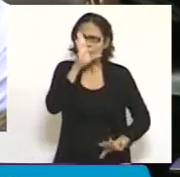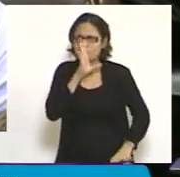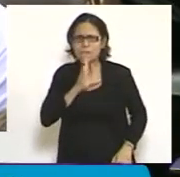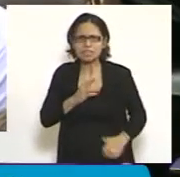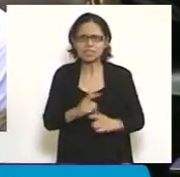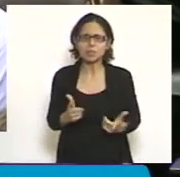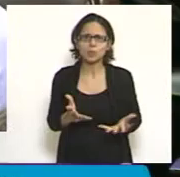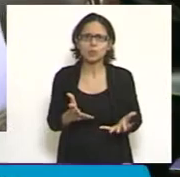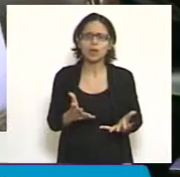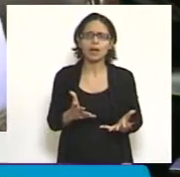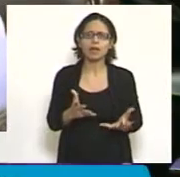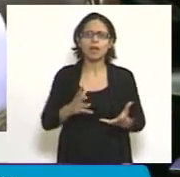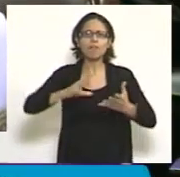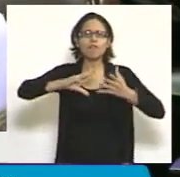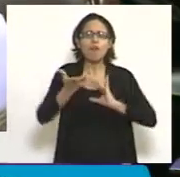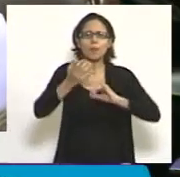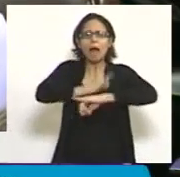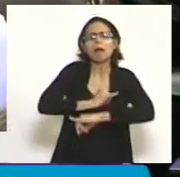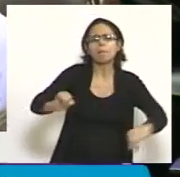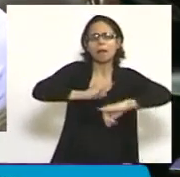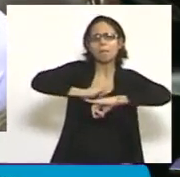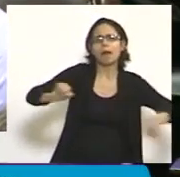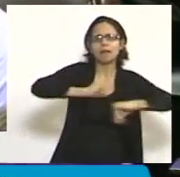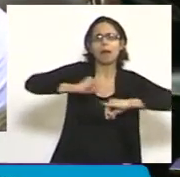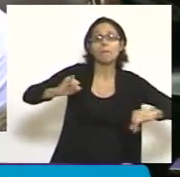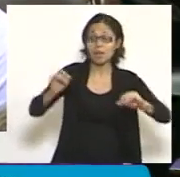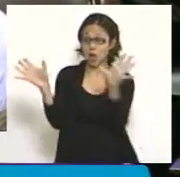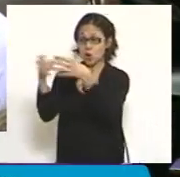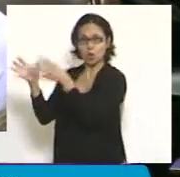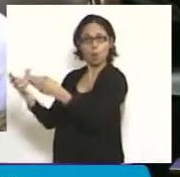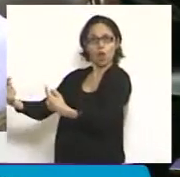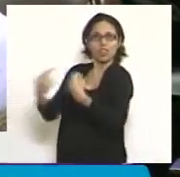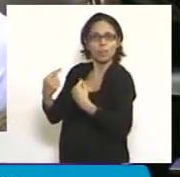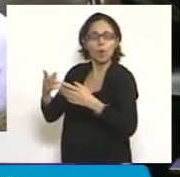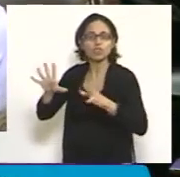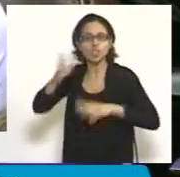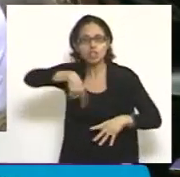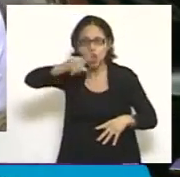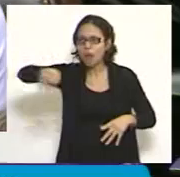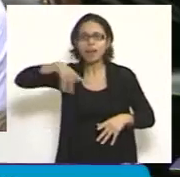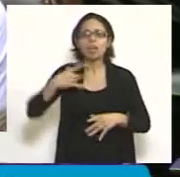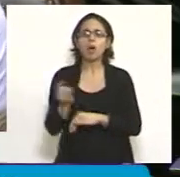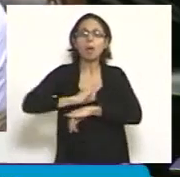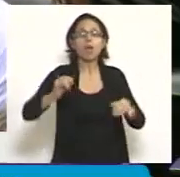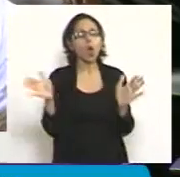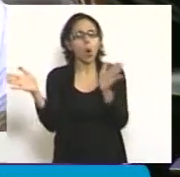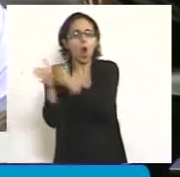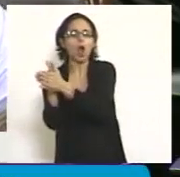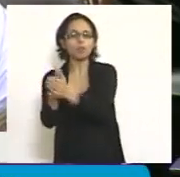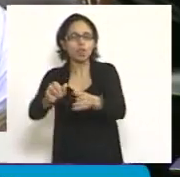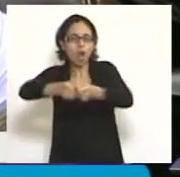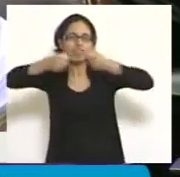intolerable la campaña difamatoria de la oposición conjuntamente con el diario La Nación